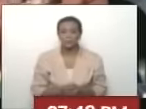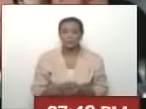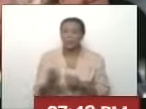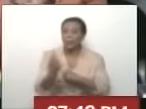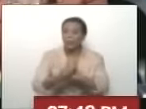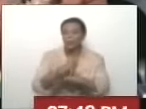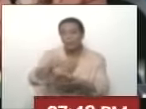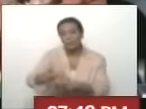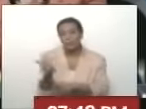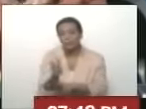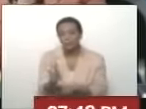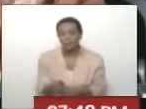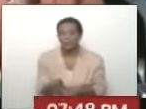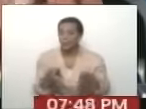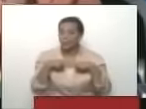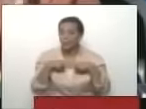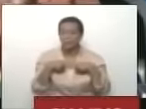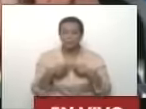obligatoria.